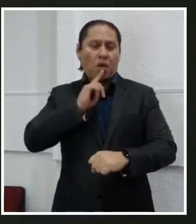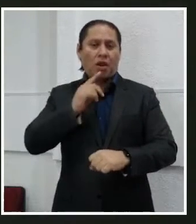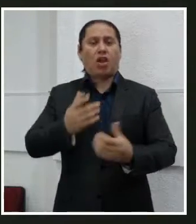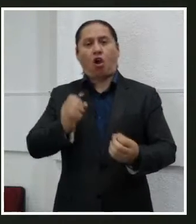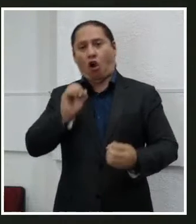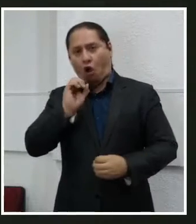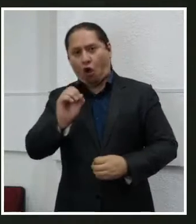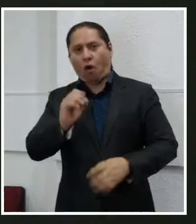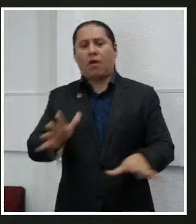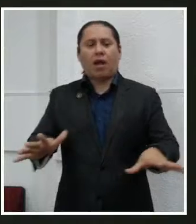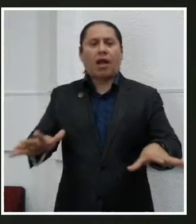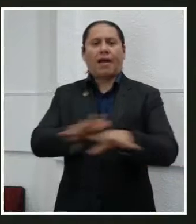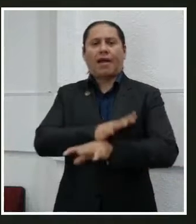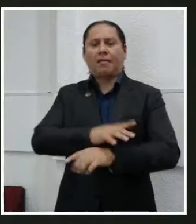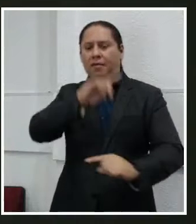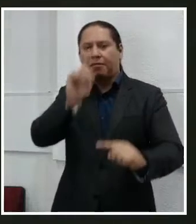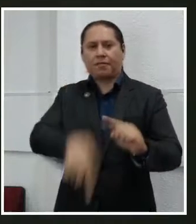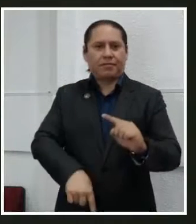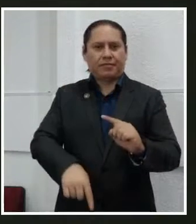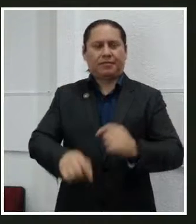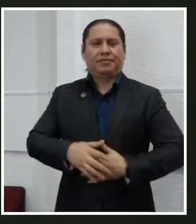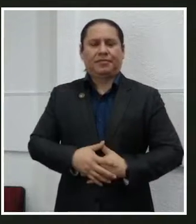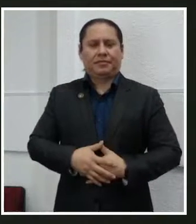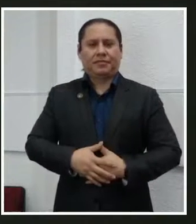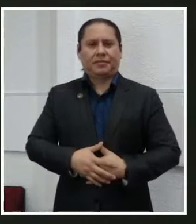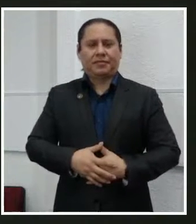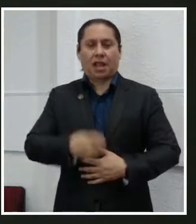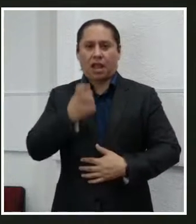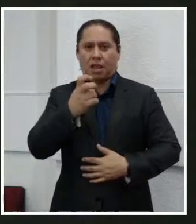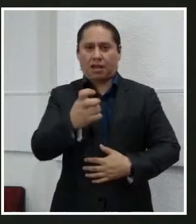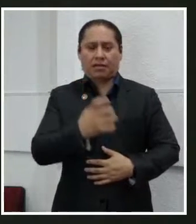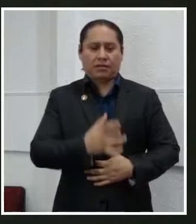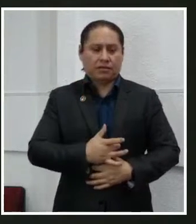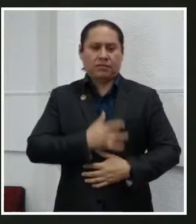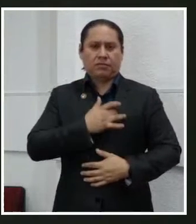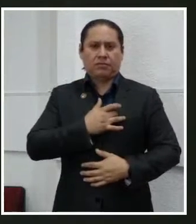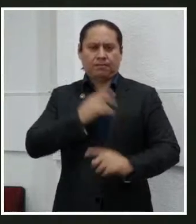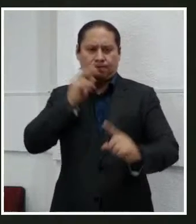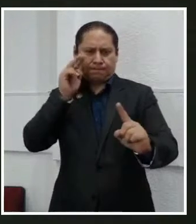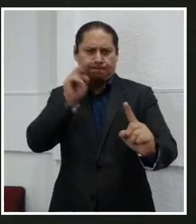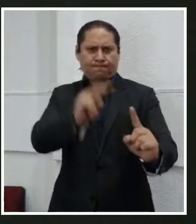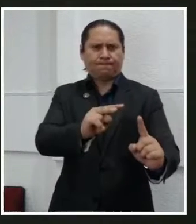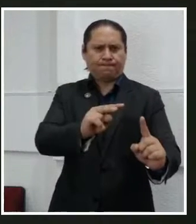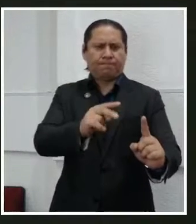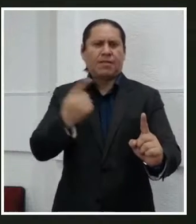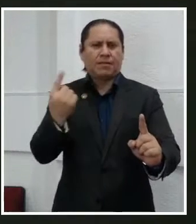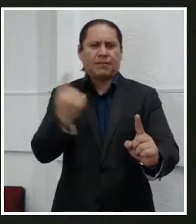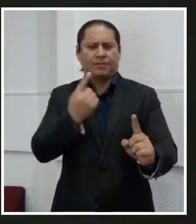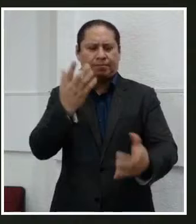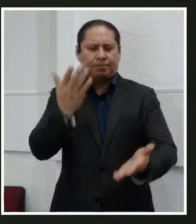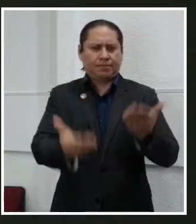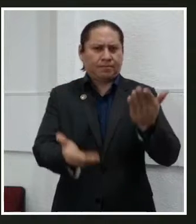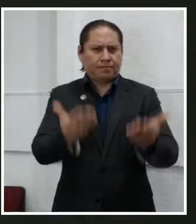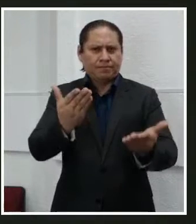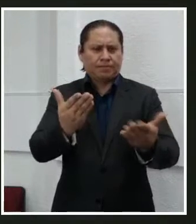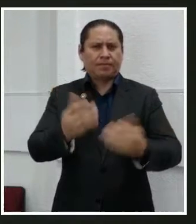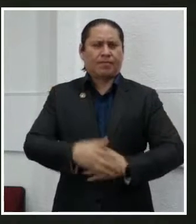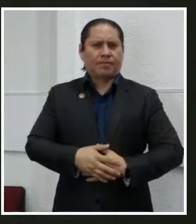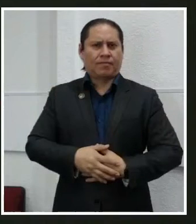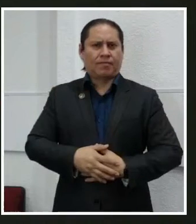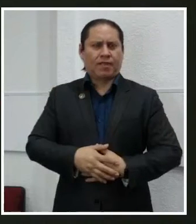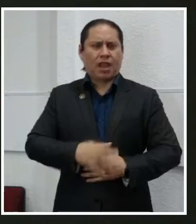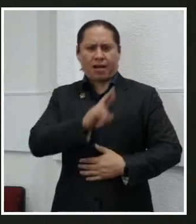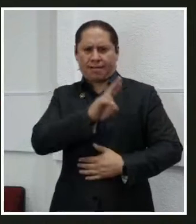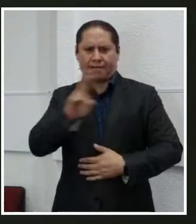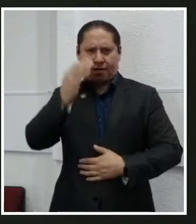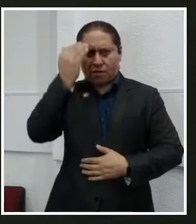para transformarla. En este sentido, debemos visibilizar que la perspectiva de género implica